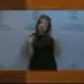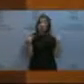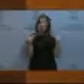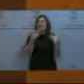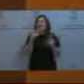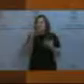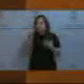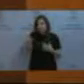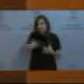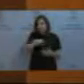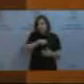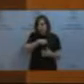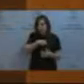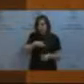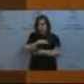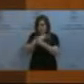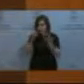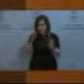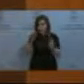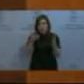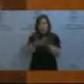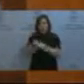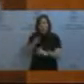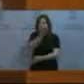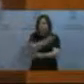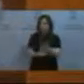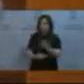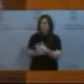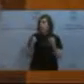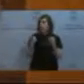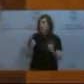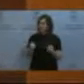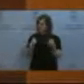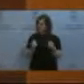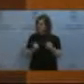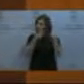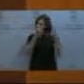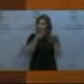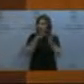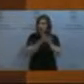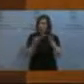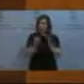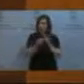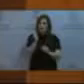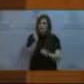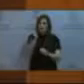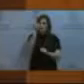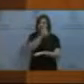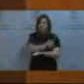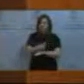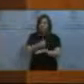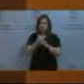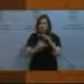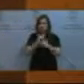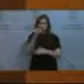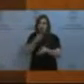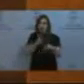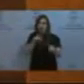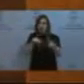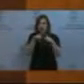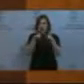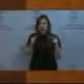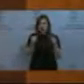un funcionario público, una gran invalidez. Usted hablaba de una sentencia de un tribunal, del Tribunal Superior de Justicia de Asturias,